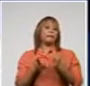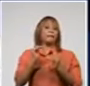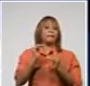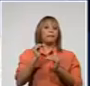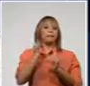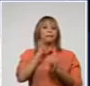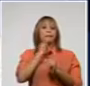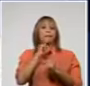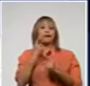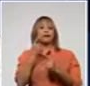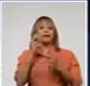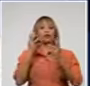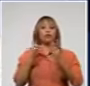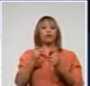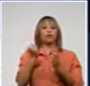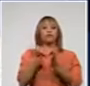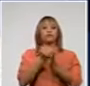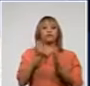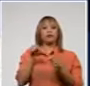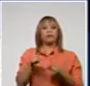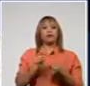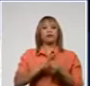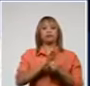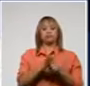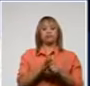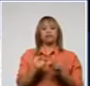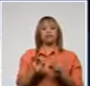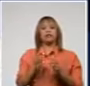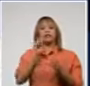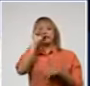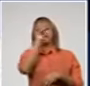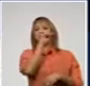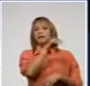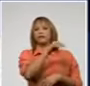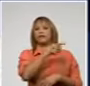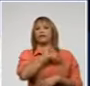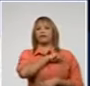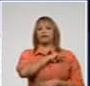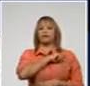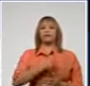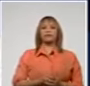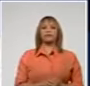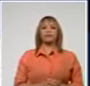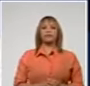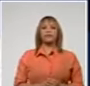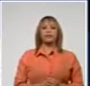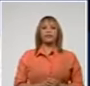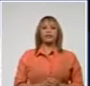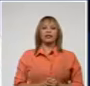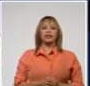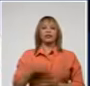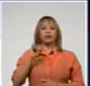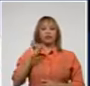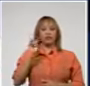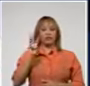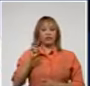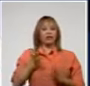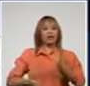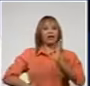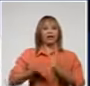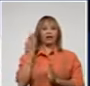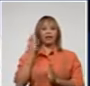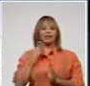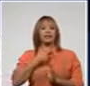el número de casos que se confirmaron y que se ingresaron en el día de ayer. Con estas 63 altas del día de